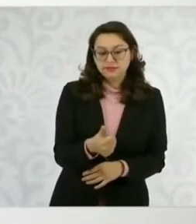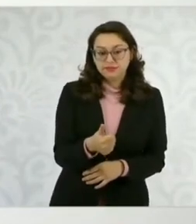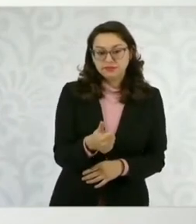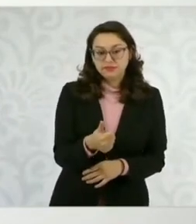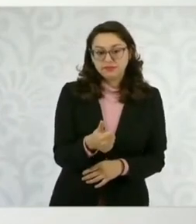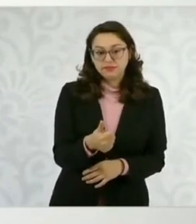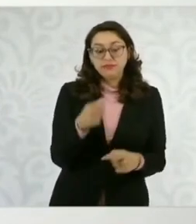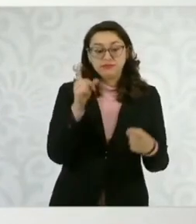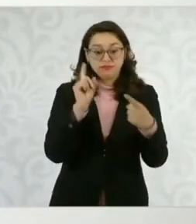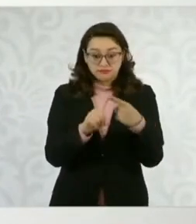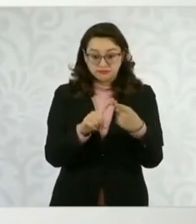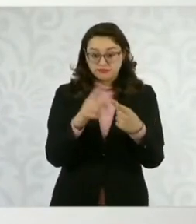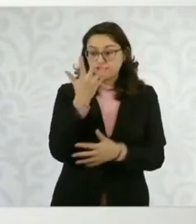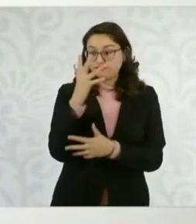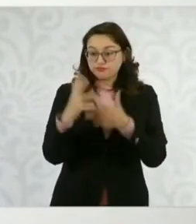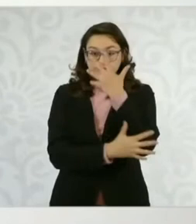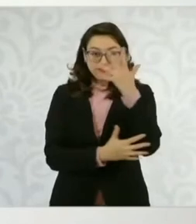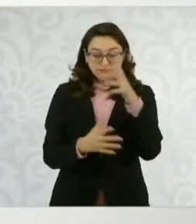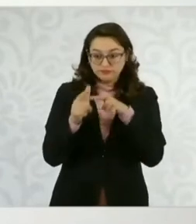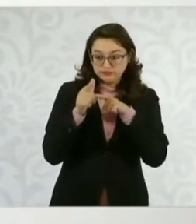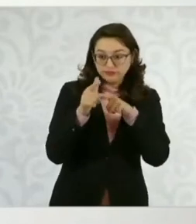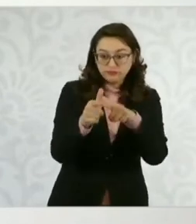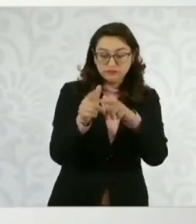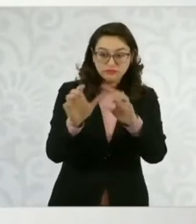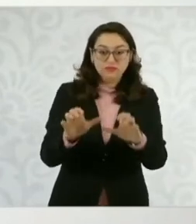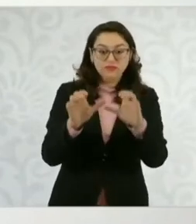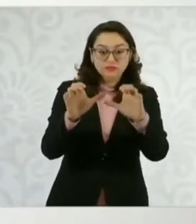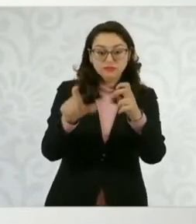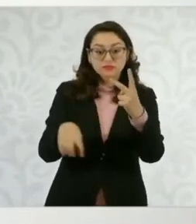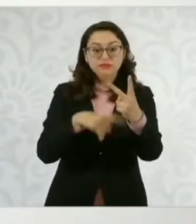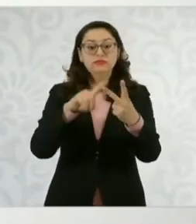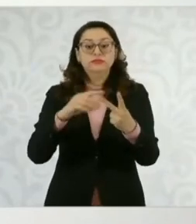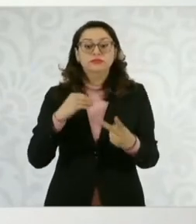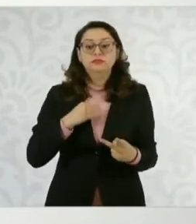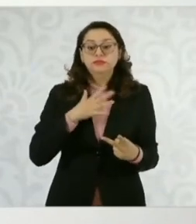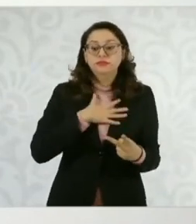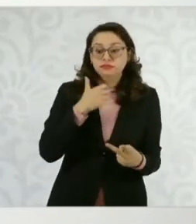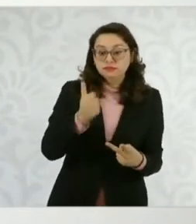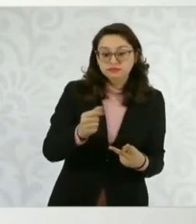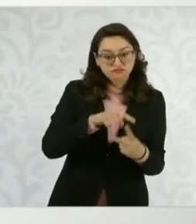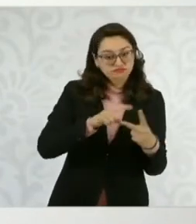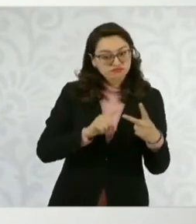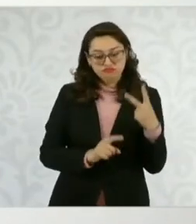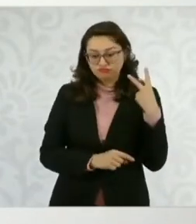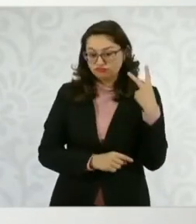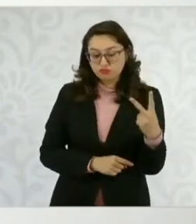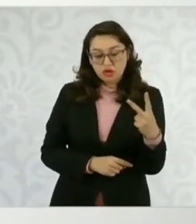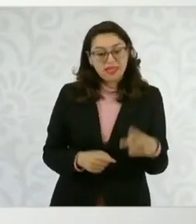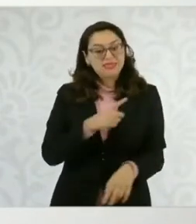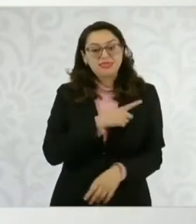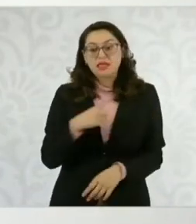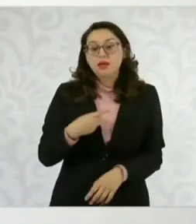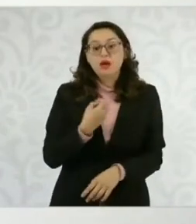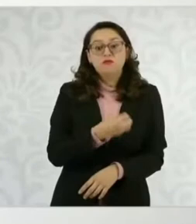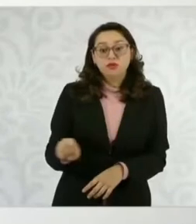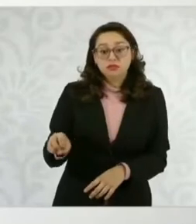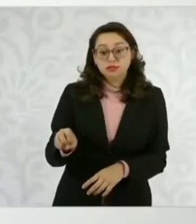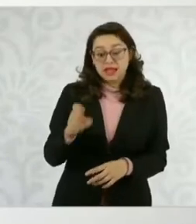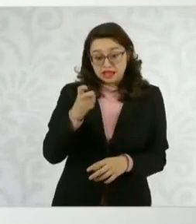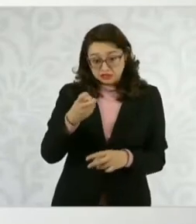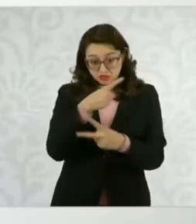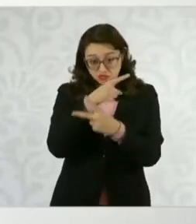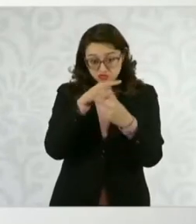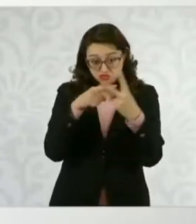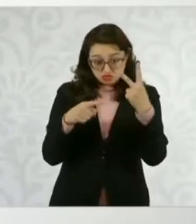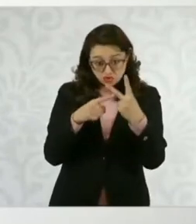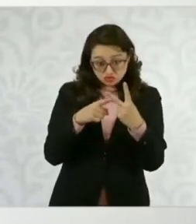dos apellidos: sustentabilidad y bienestar. Y eso es lo que estamos planteando. Y justicia al final de